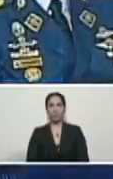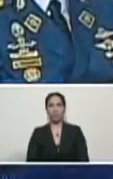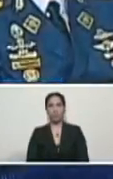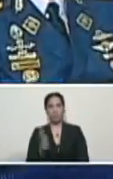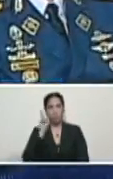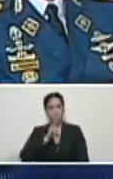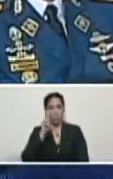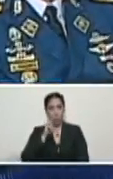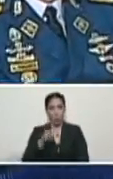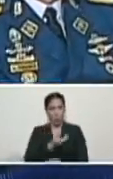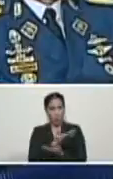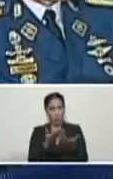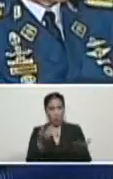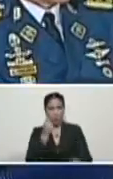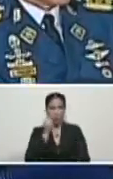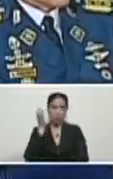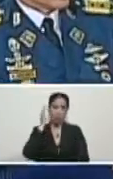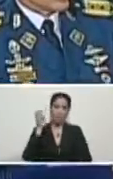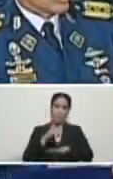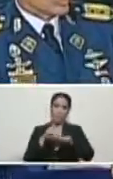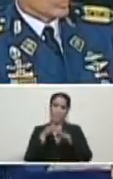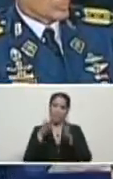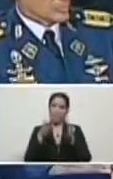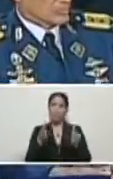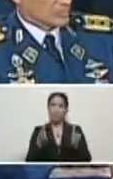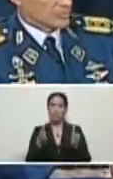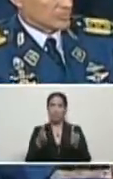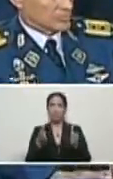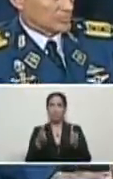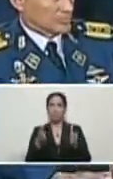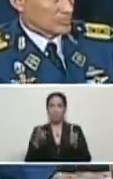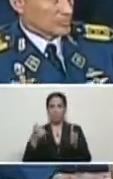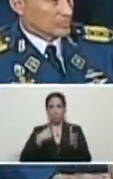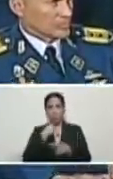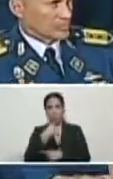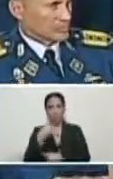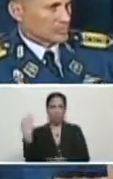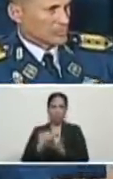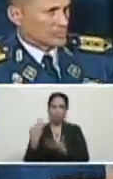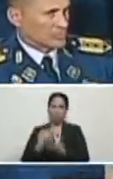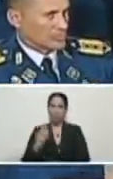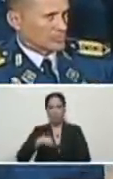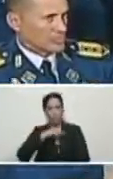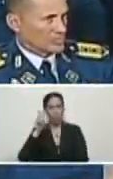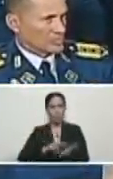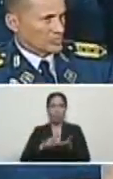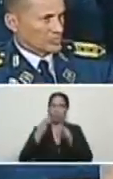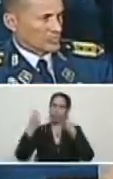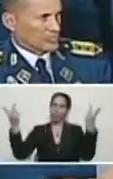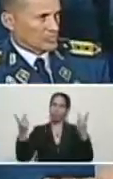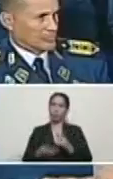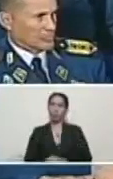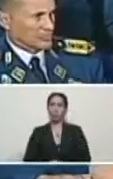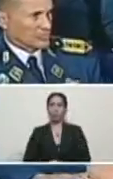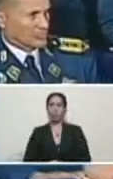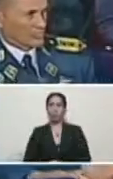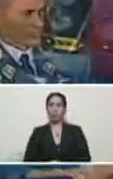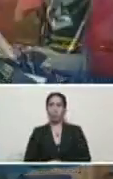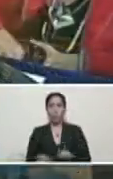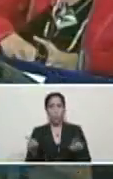profesores, profesoras, ministros. Por eso es que yo digo siempre, somos de verdad, como esta